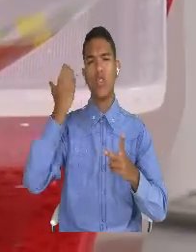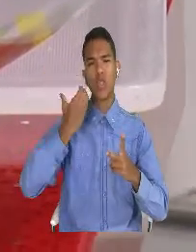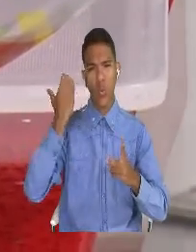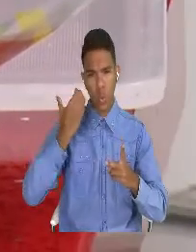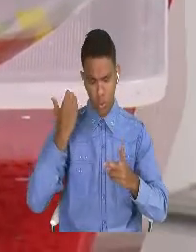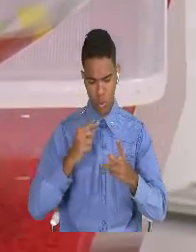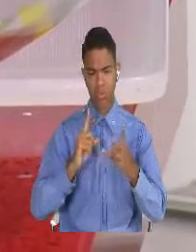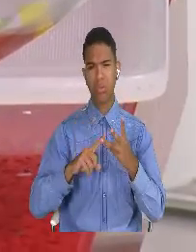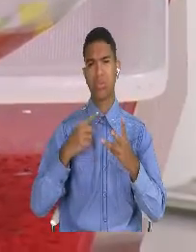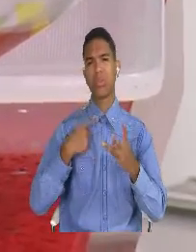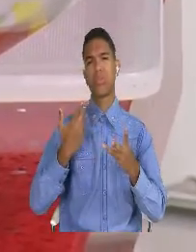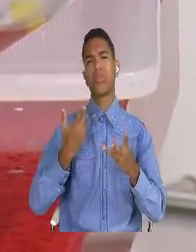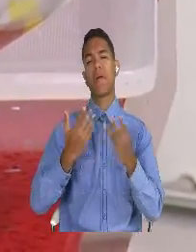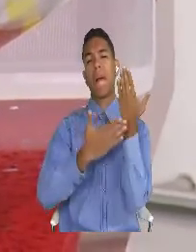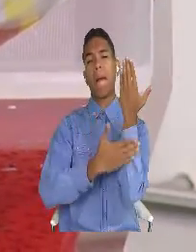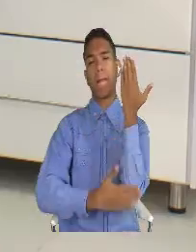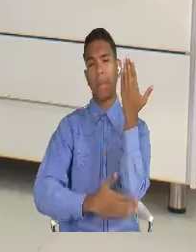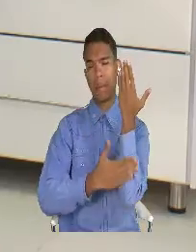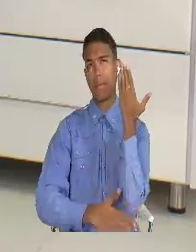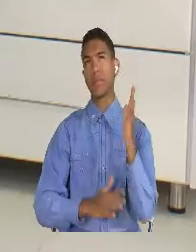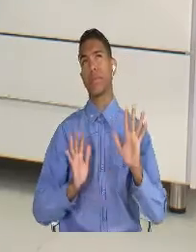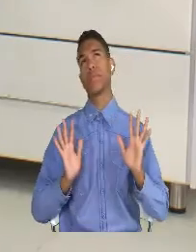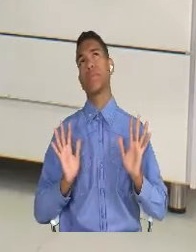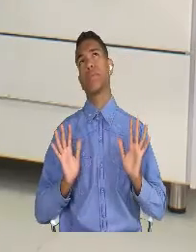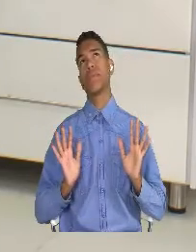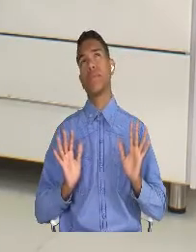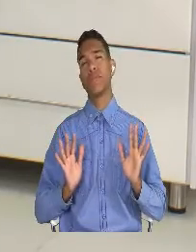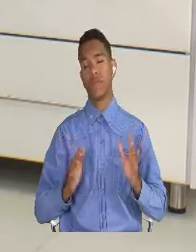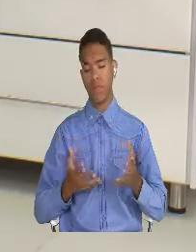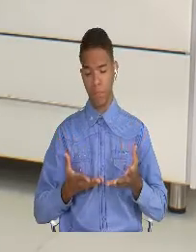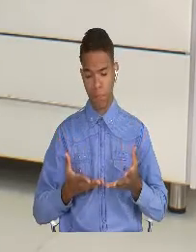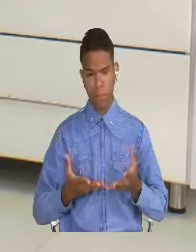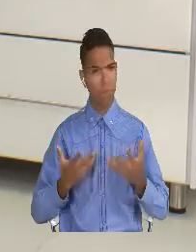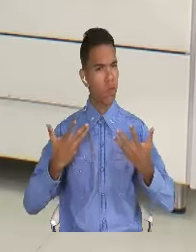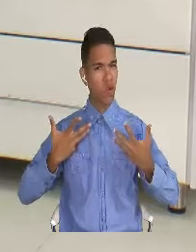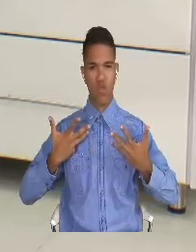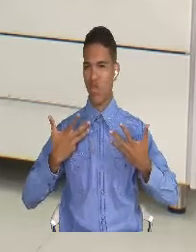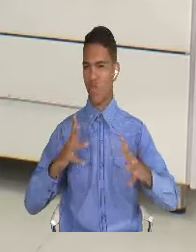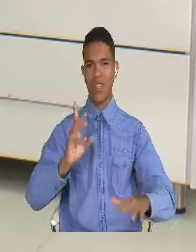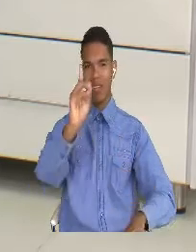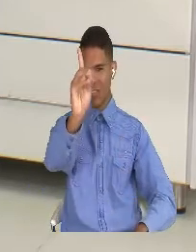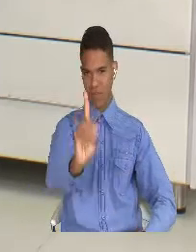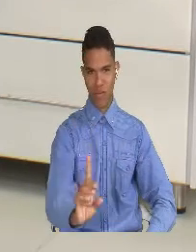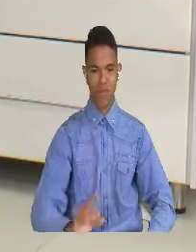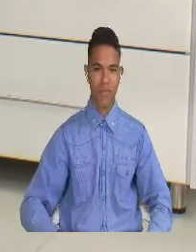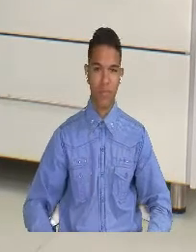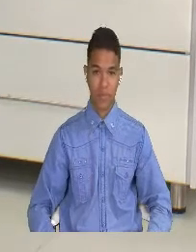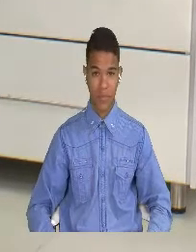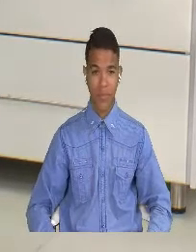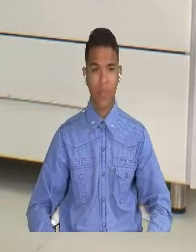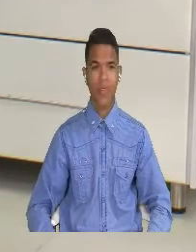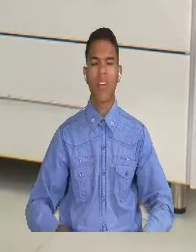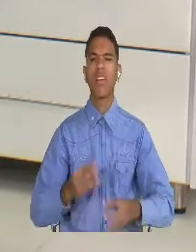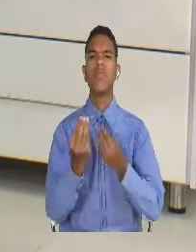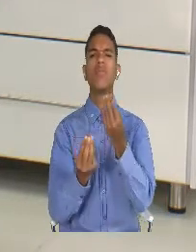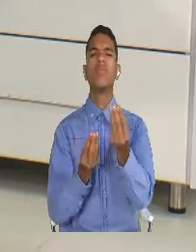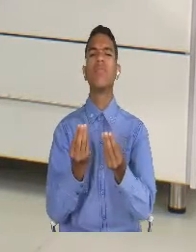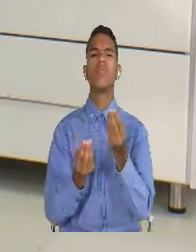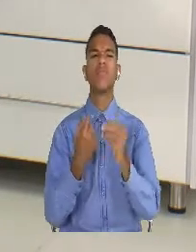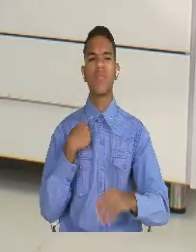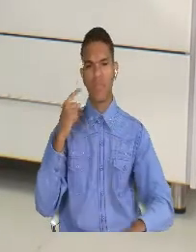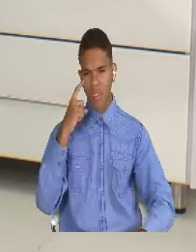casa de piña, una vinagreta de lo que deseen, ¿ok? Entonces, ¿qué voy a hacer? Voy a empezar a buscar para no hacer